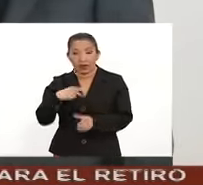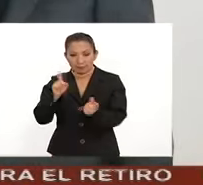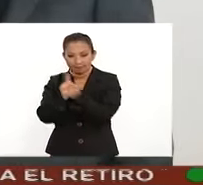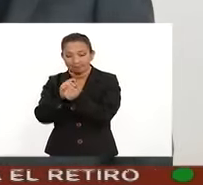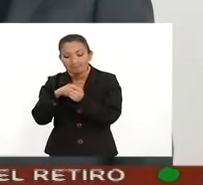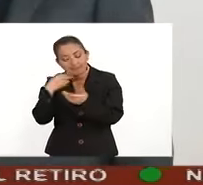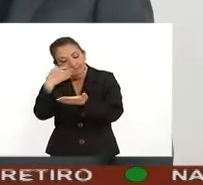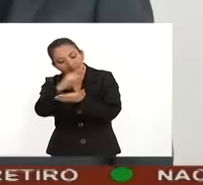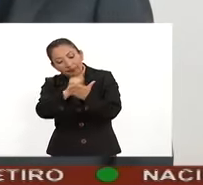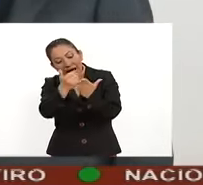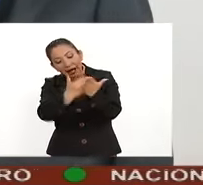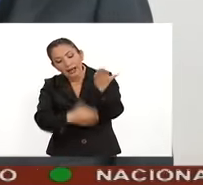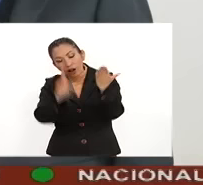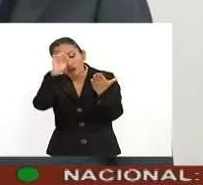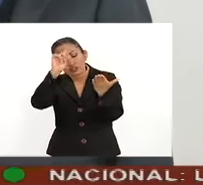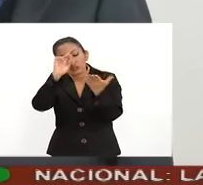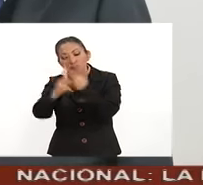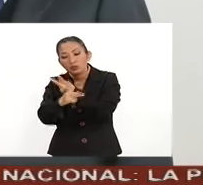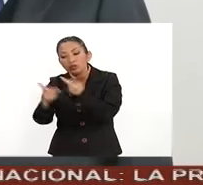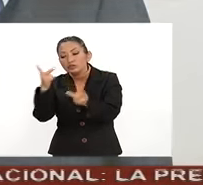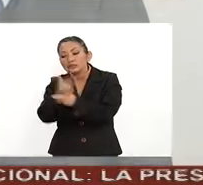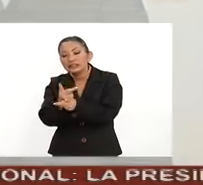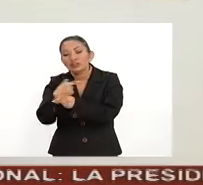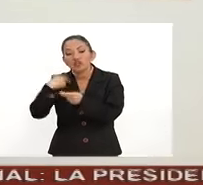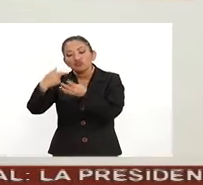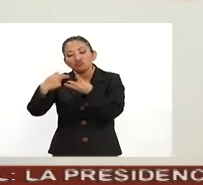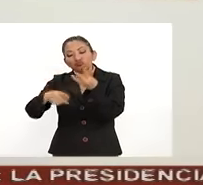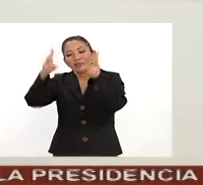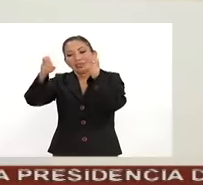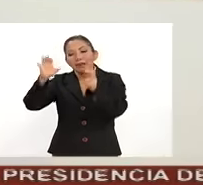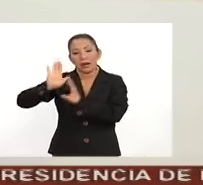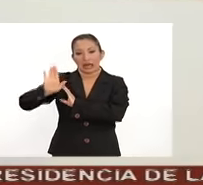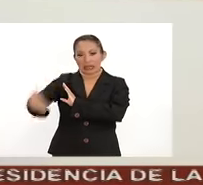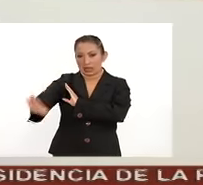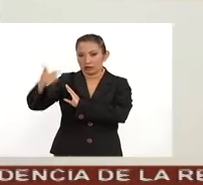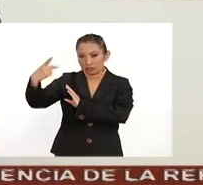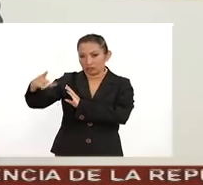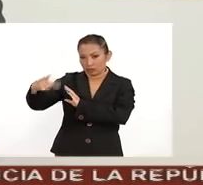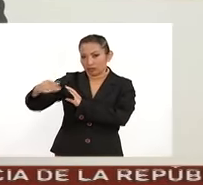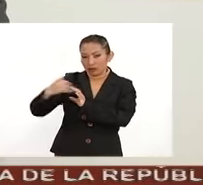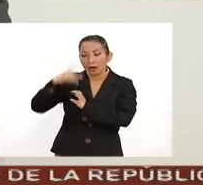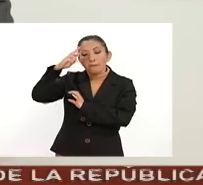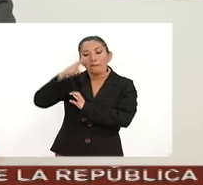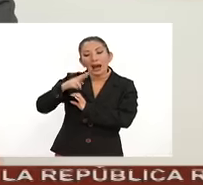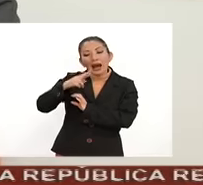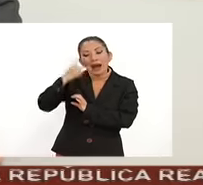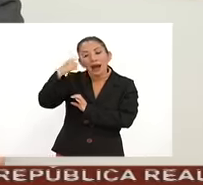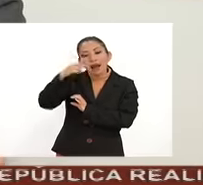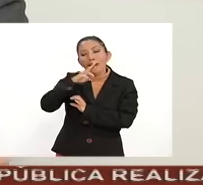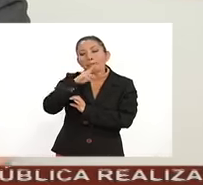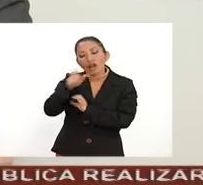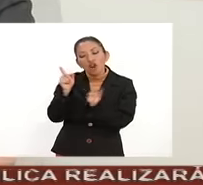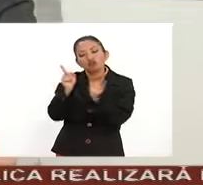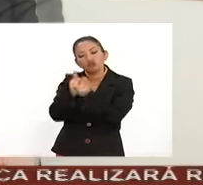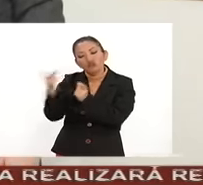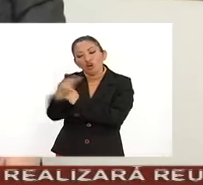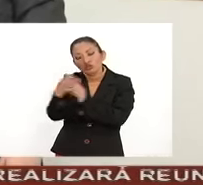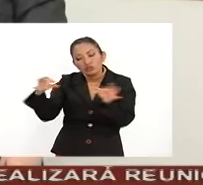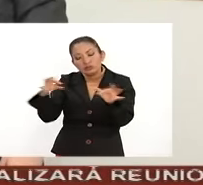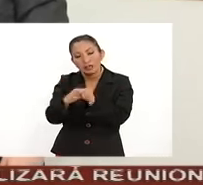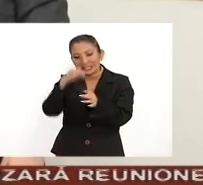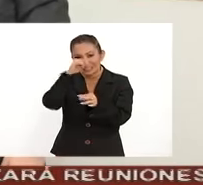revisaron la agenda del Consejo Nacional de Productividad en aquellos temas que competen a la dependencia a fin de mejorar la coordinación entre ambas